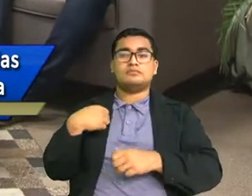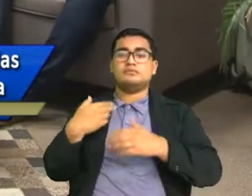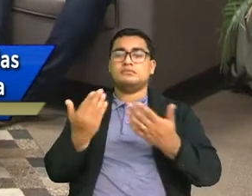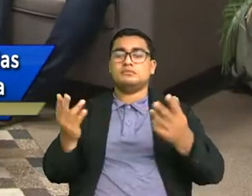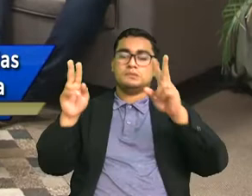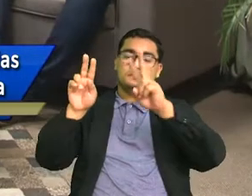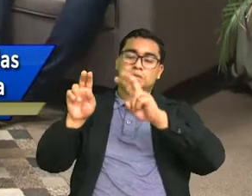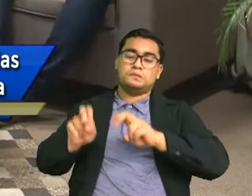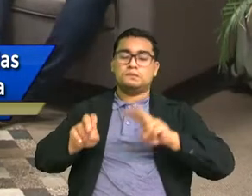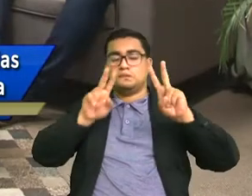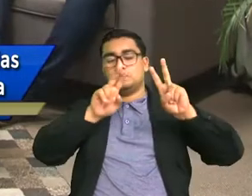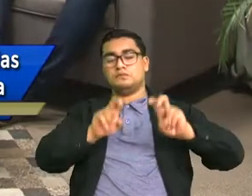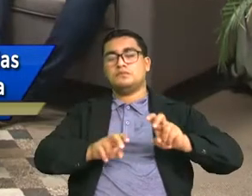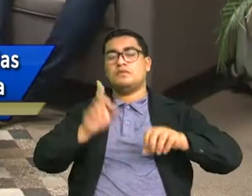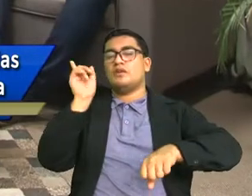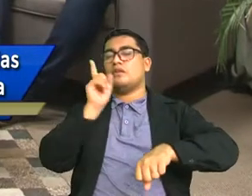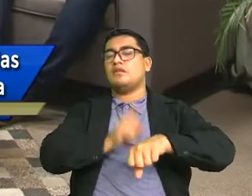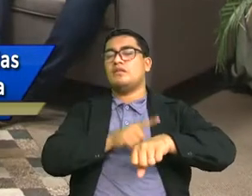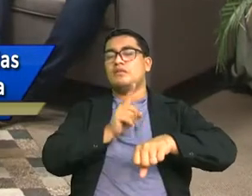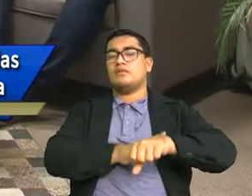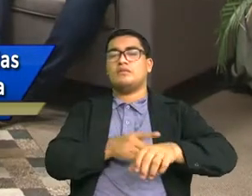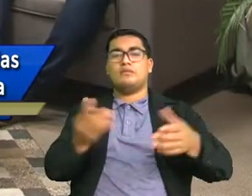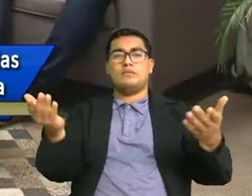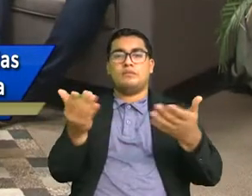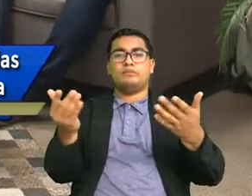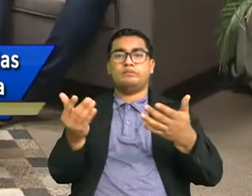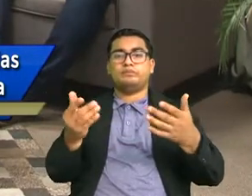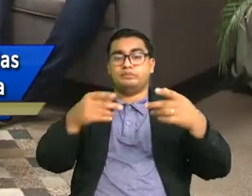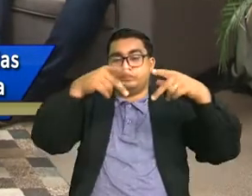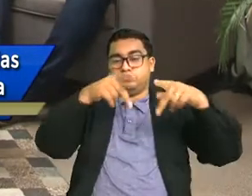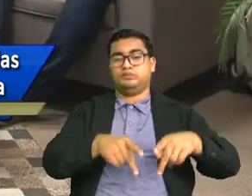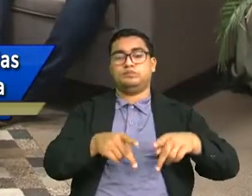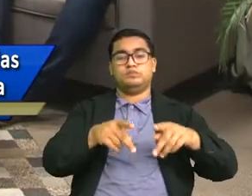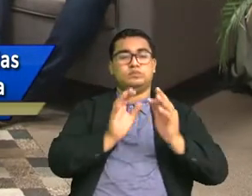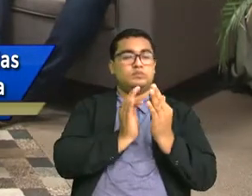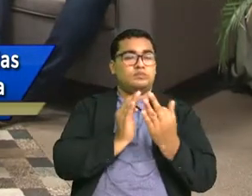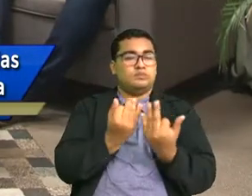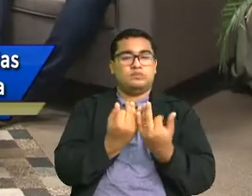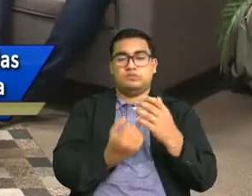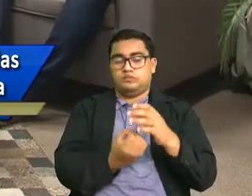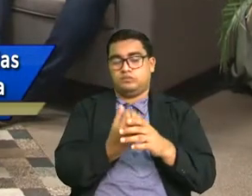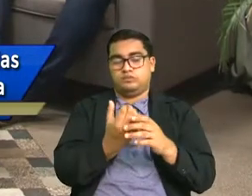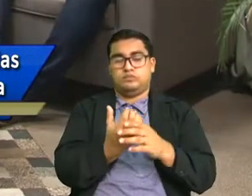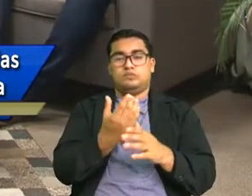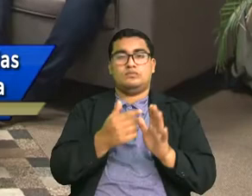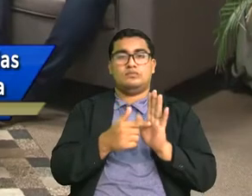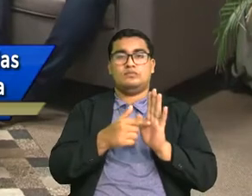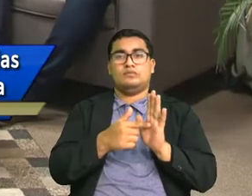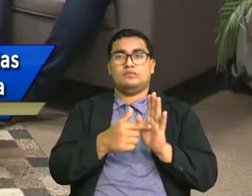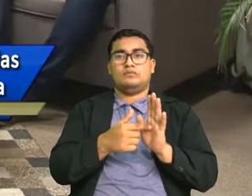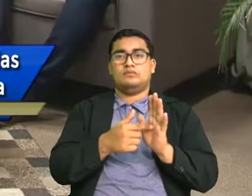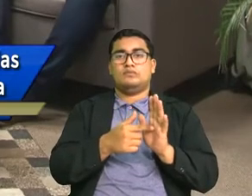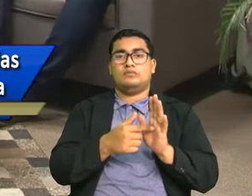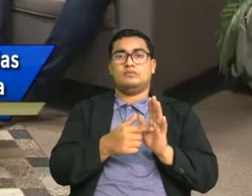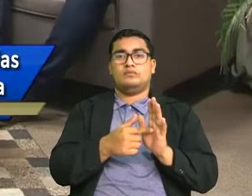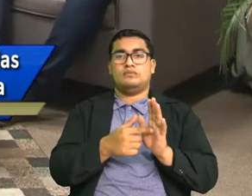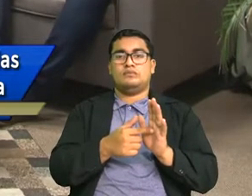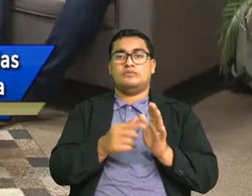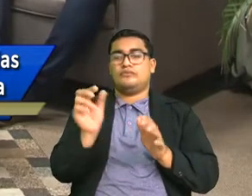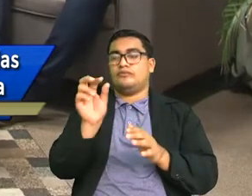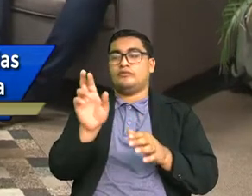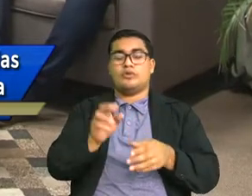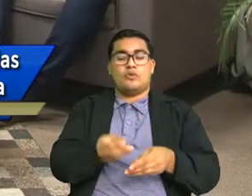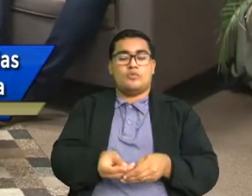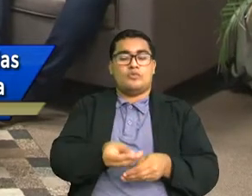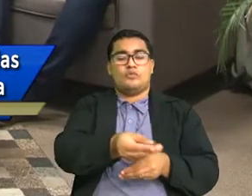decíamos cuánto tiempo le llevaba un productor a una productora una familia por ejemplo a la hora de cosechar frijoles